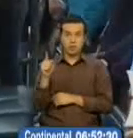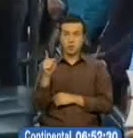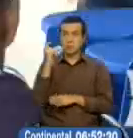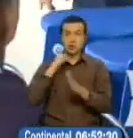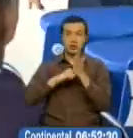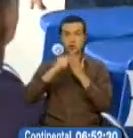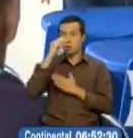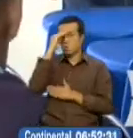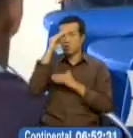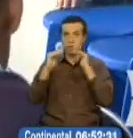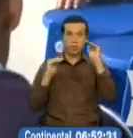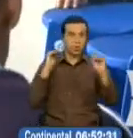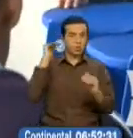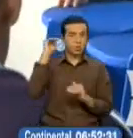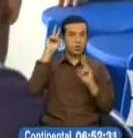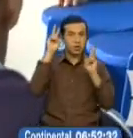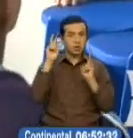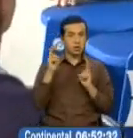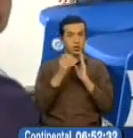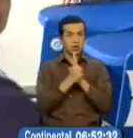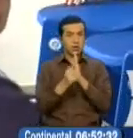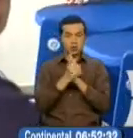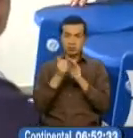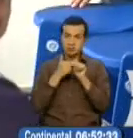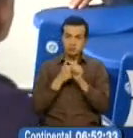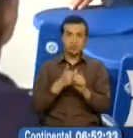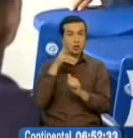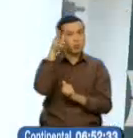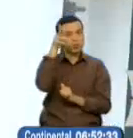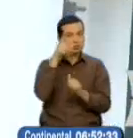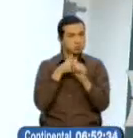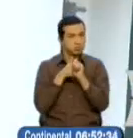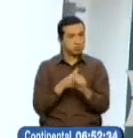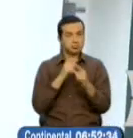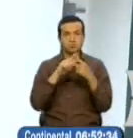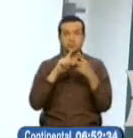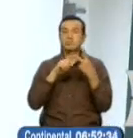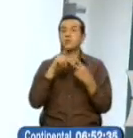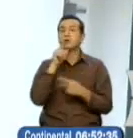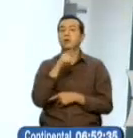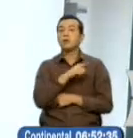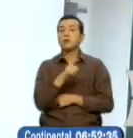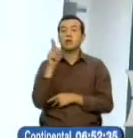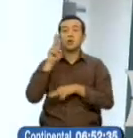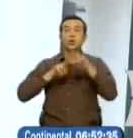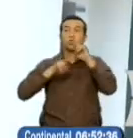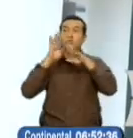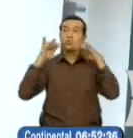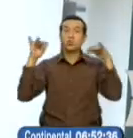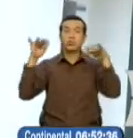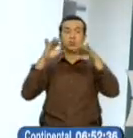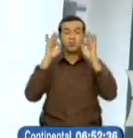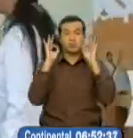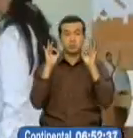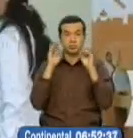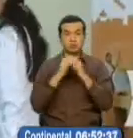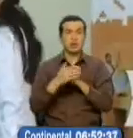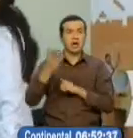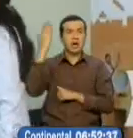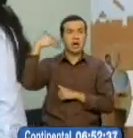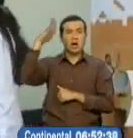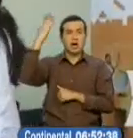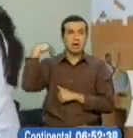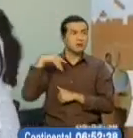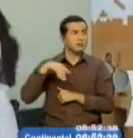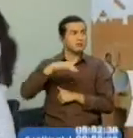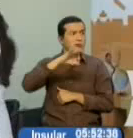del Ministerio de Educación en cuanto a la capacitación continua de los docentes y la intervención en infraestructura. Uno en nuestras épocas no sabíamos